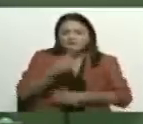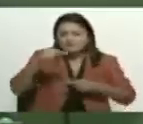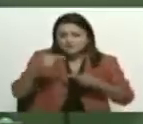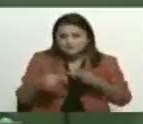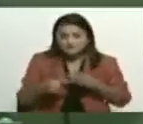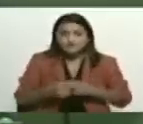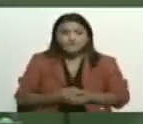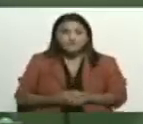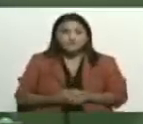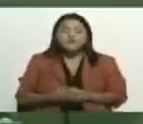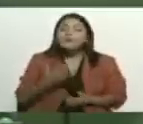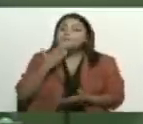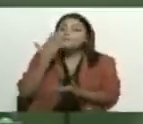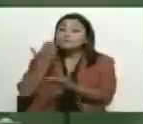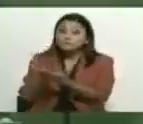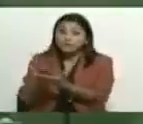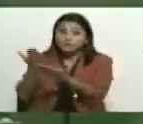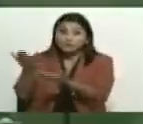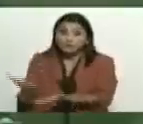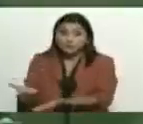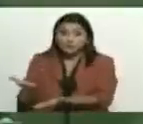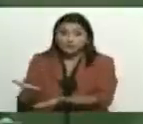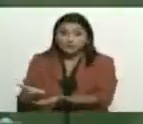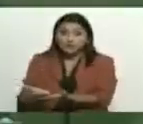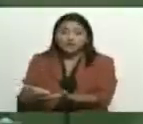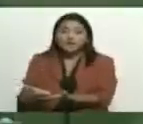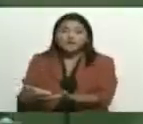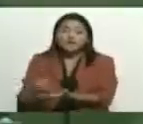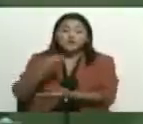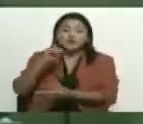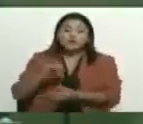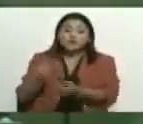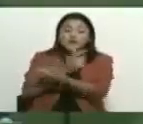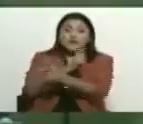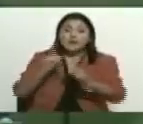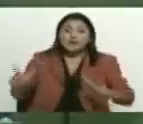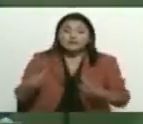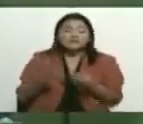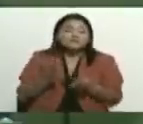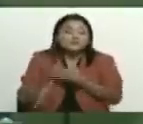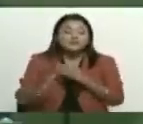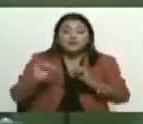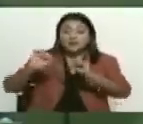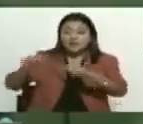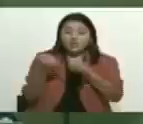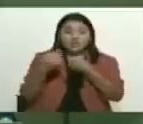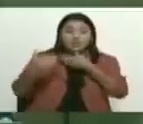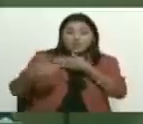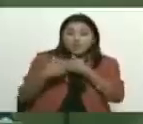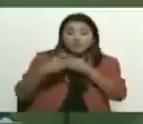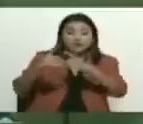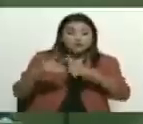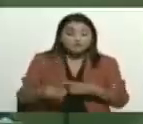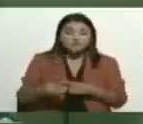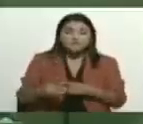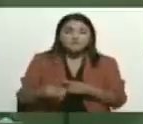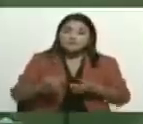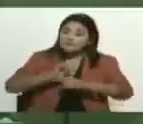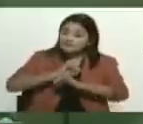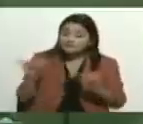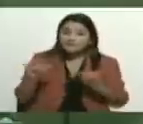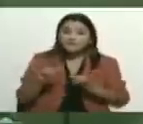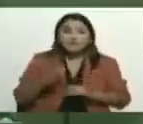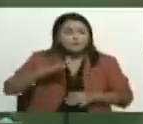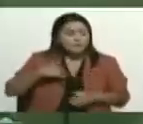presidente, proponemos el establecimiento de una zona libre de medidas coercitivas unilaterales, en la que podamos realizar